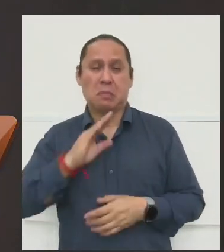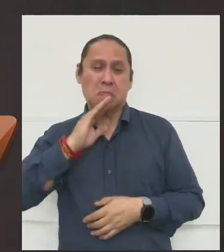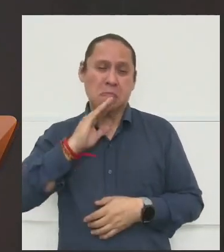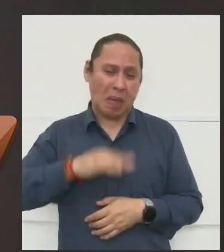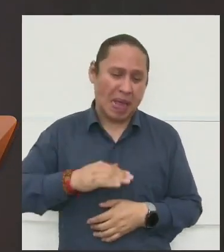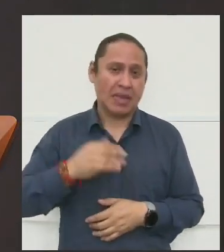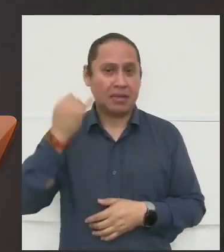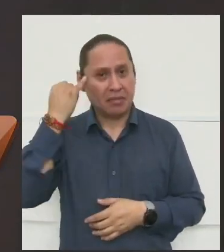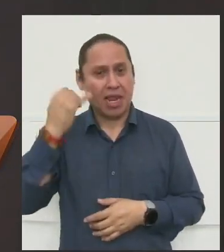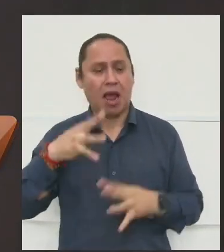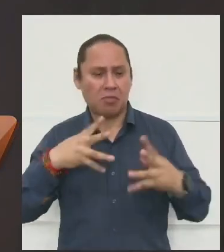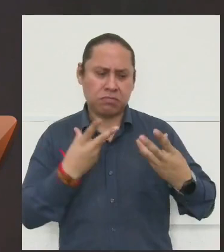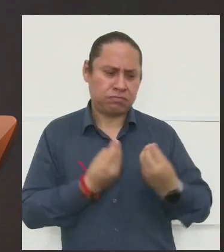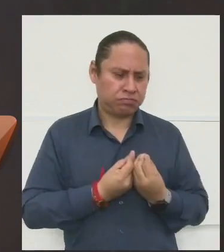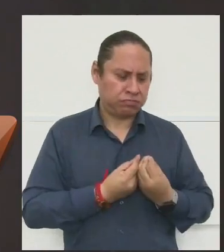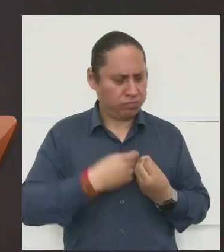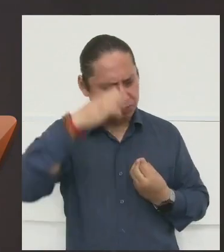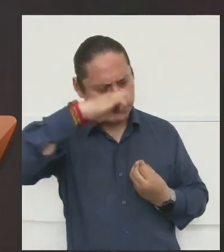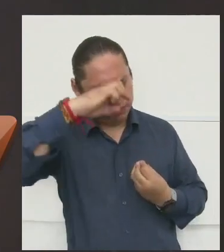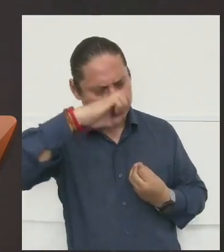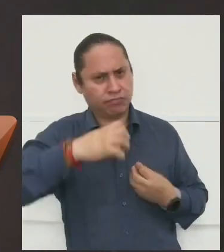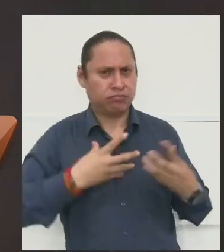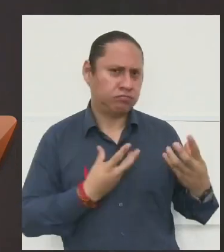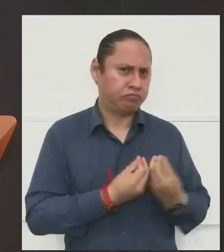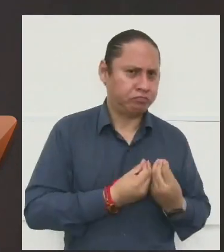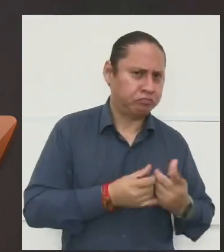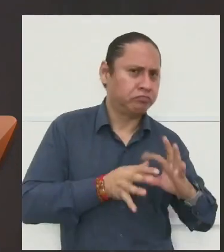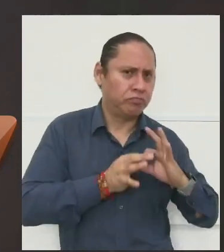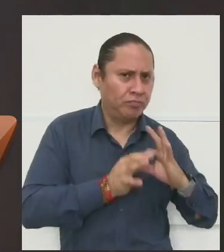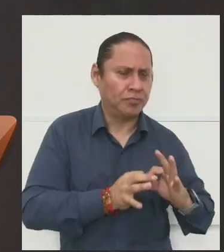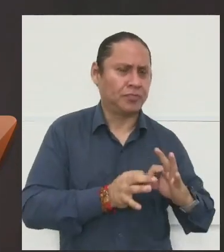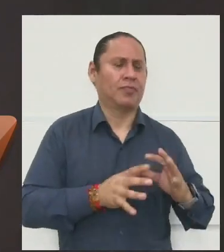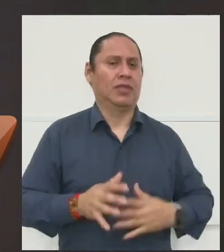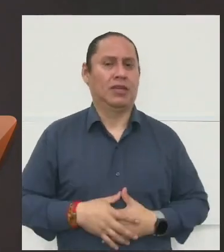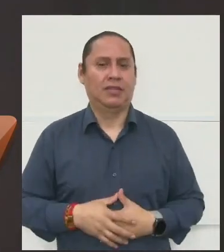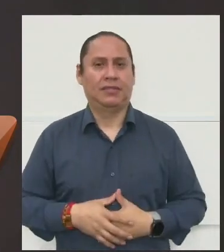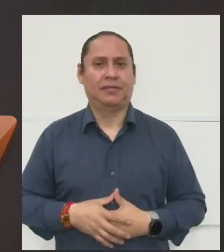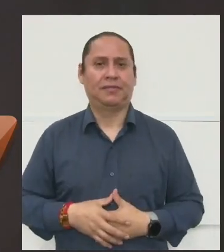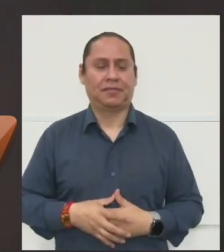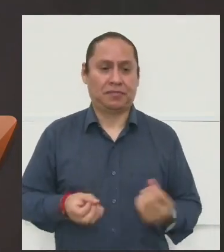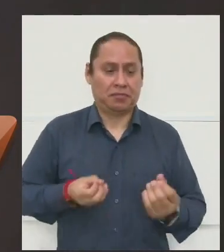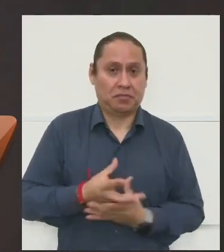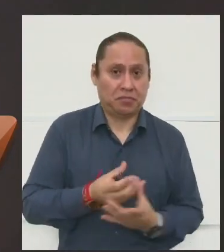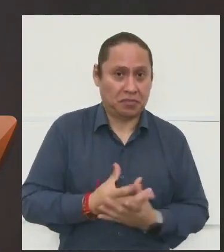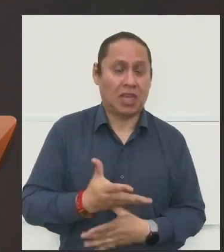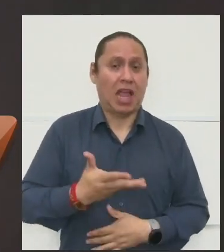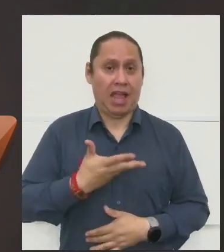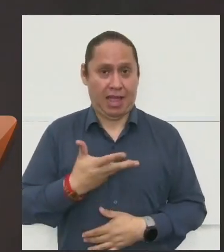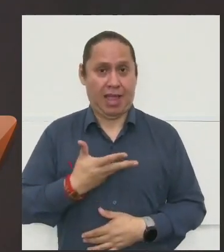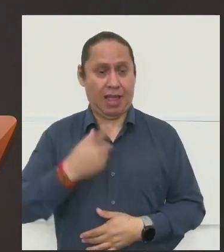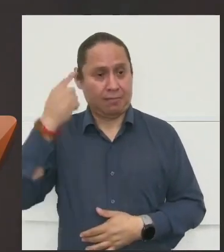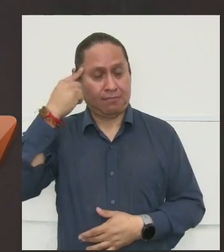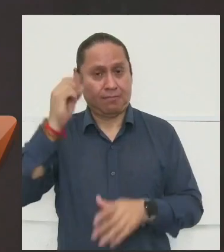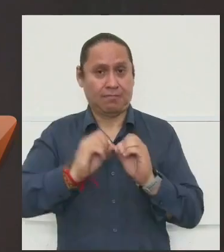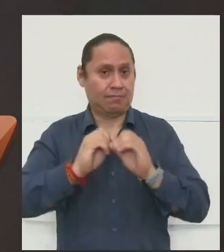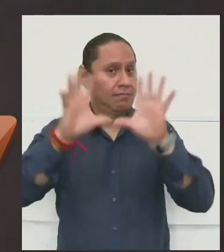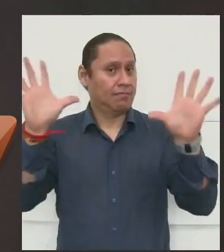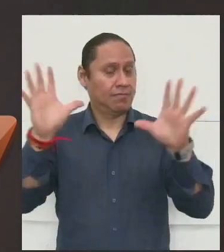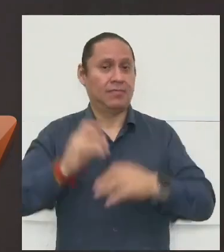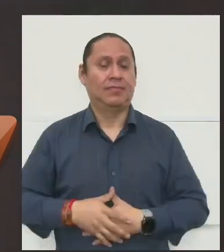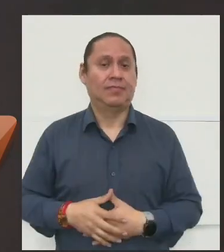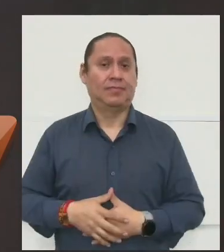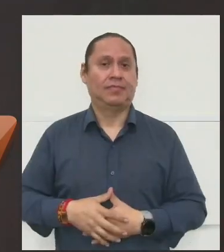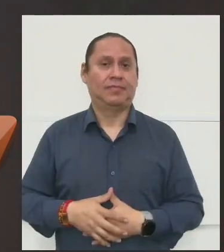de manera conjunta reconociendo su propia personalidad puesto que las parteras tienen Claro que no